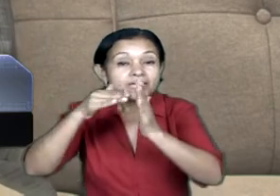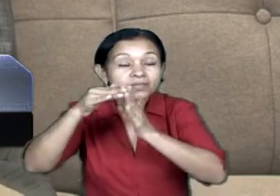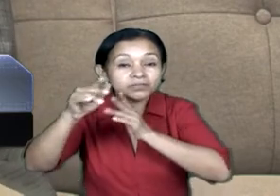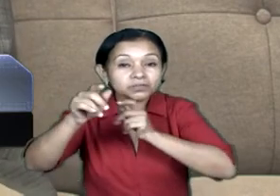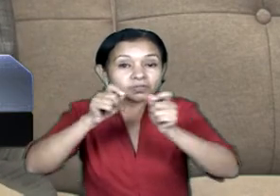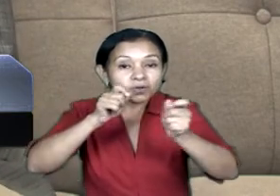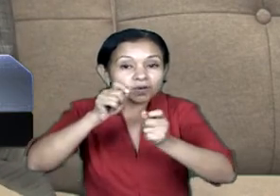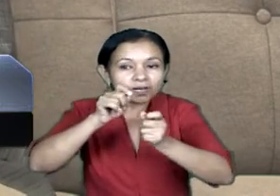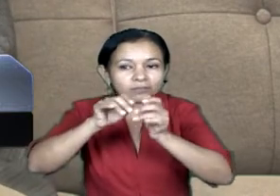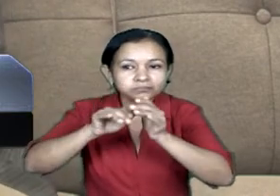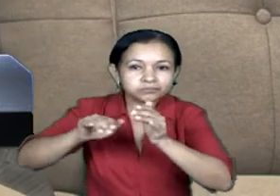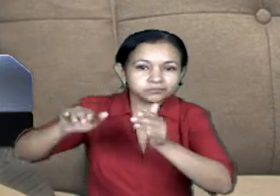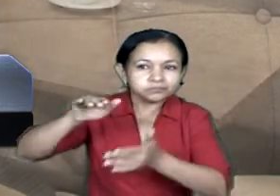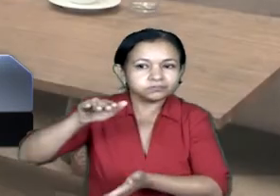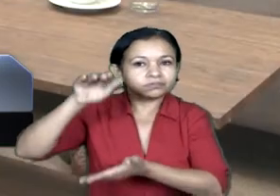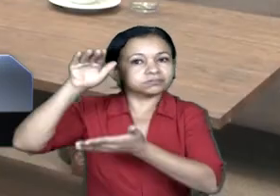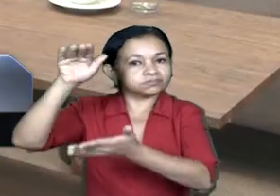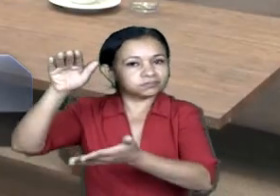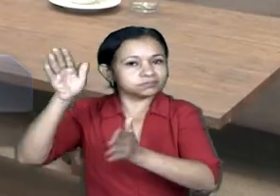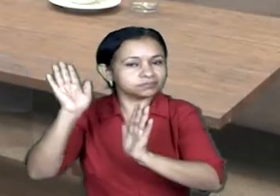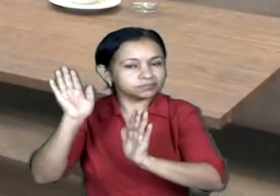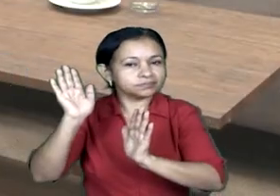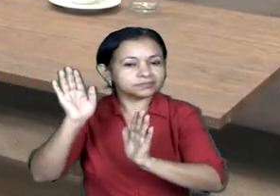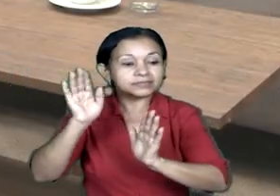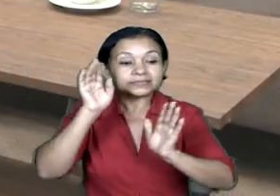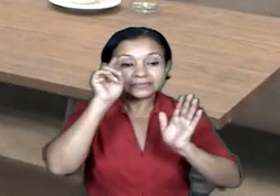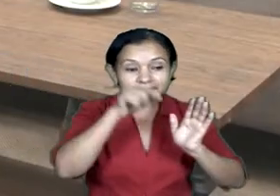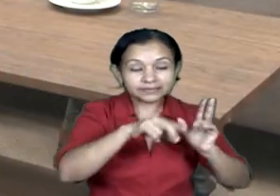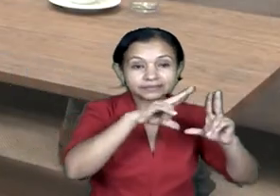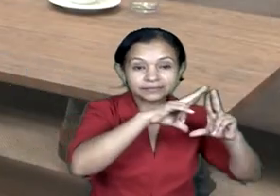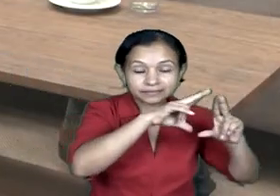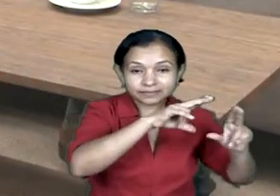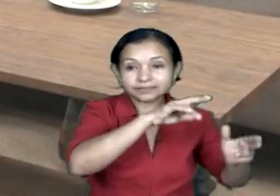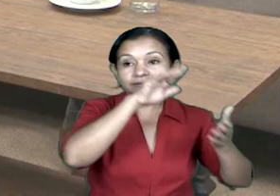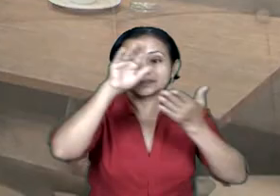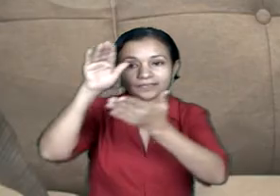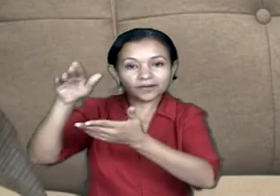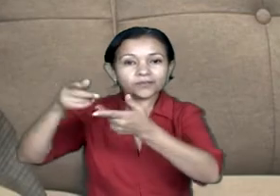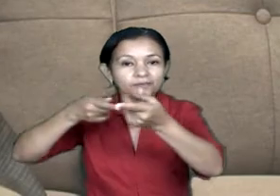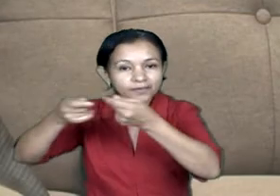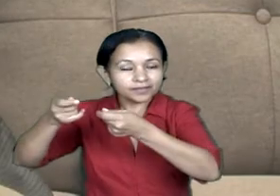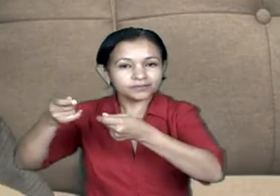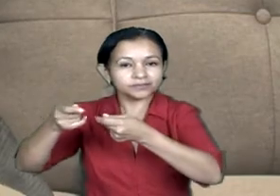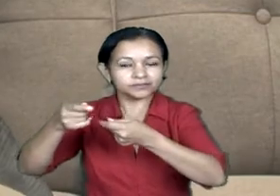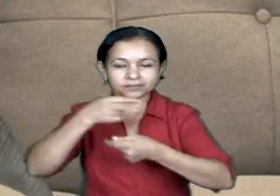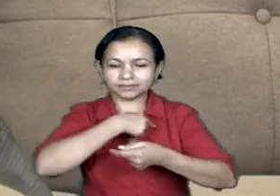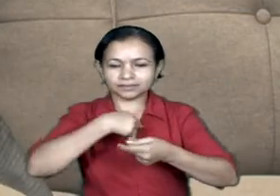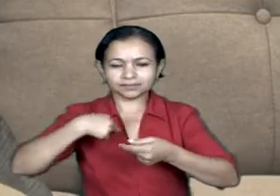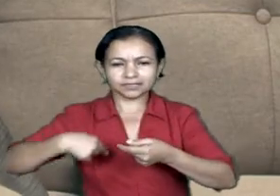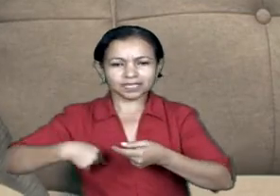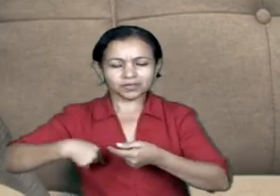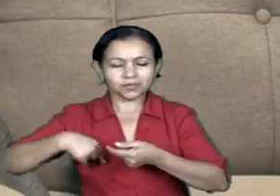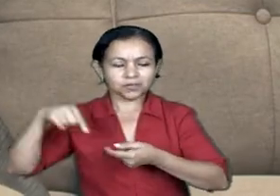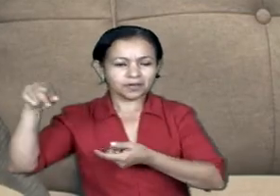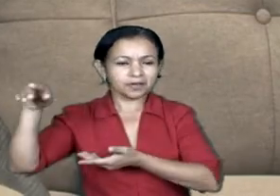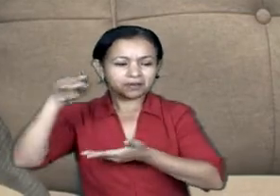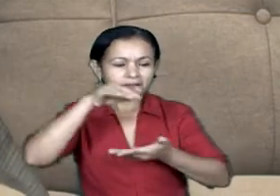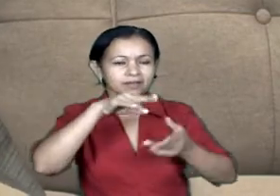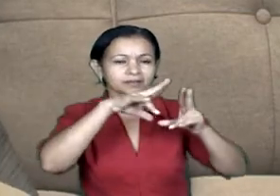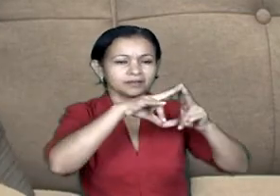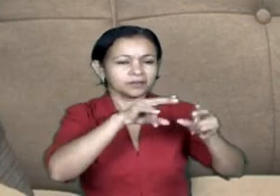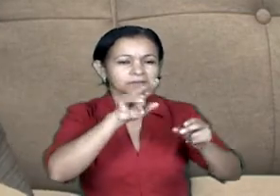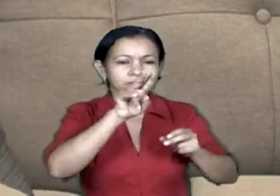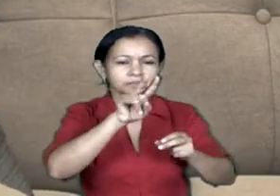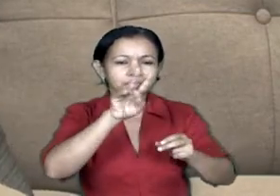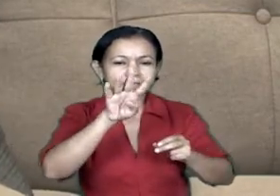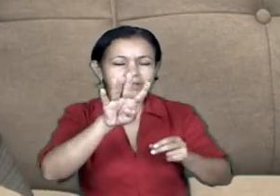¿En superávit? ¿En balanza positiva? No, vendió a Taiwán. ¿Es la relación comercial general? Claro, sí. Taiwán, ¿no? Le vendió a Nicaragua